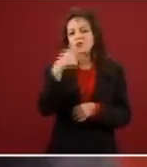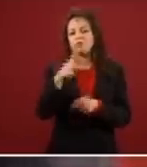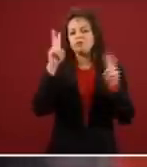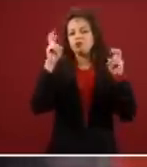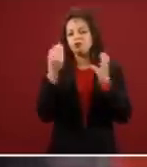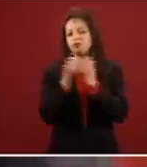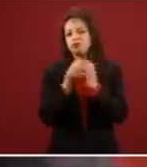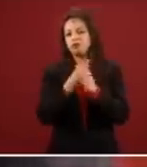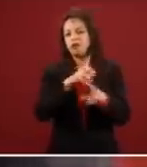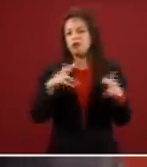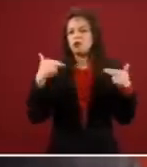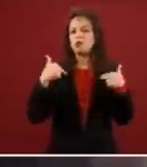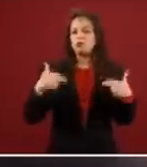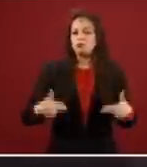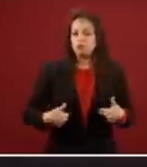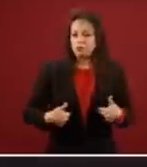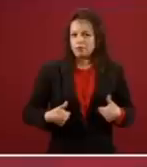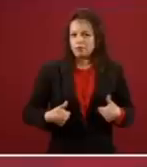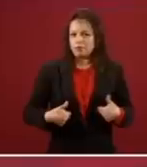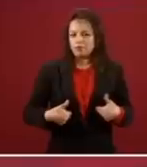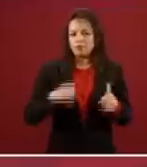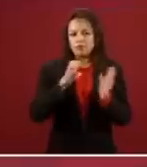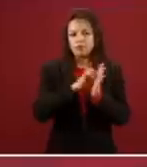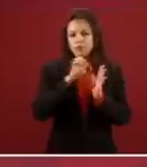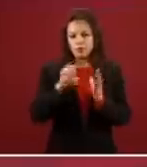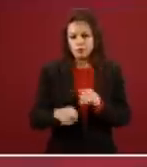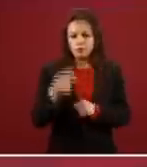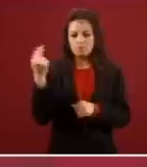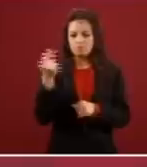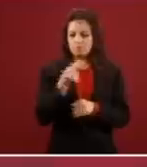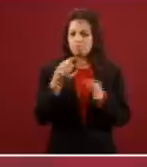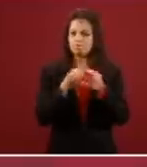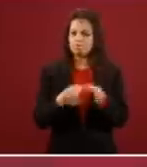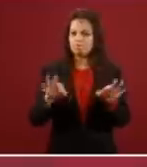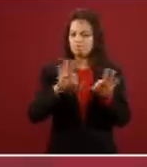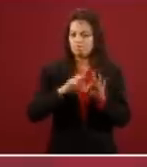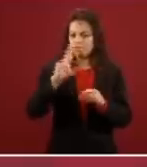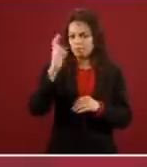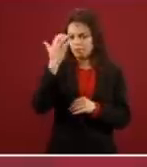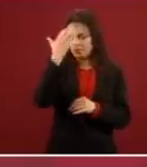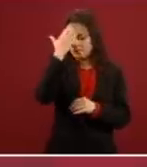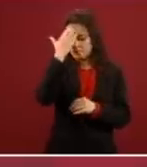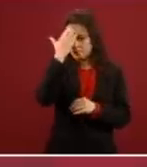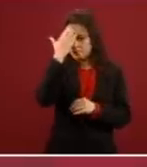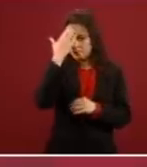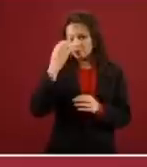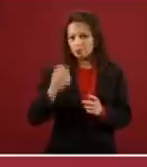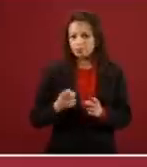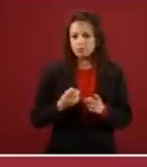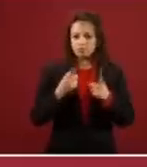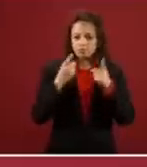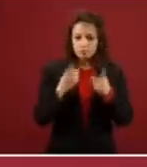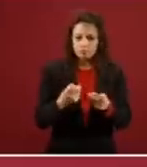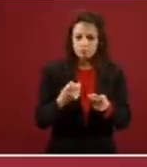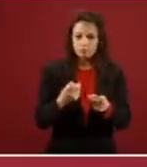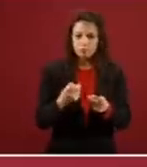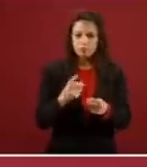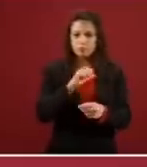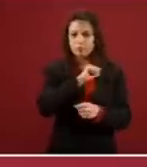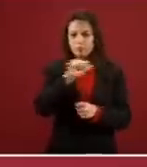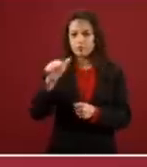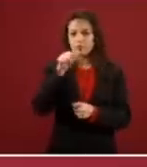por ejemplo, que se reconociera, que se diera un reconocimiento especial